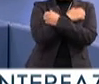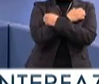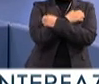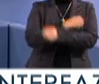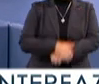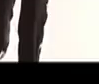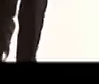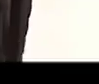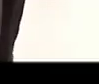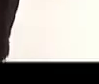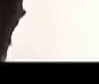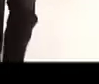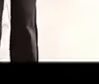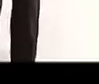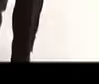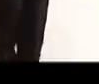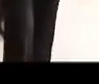educación.